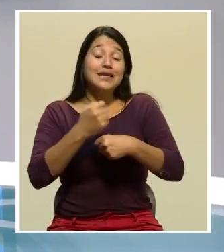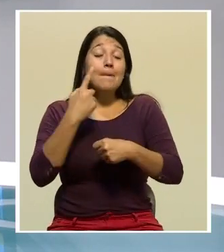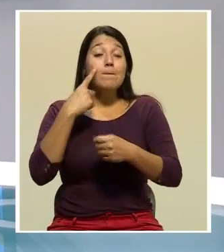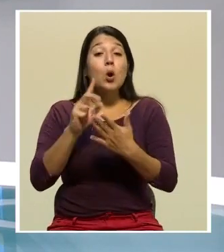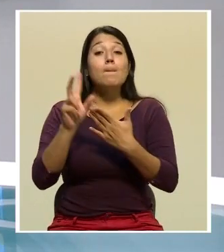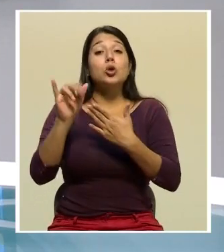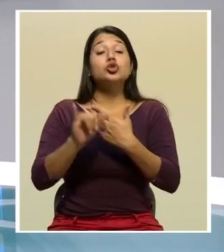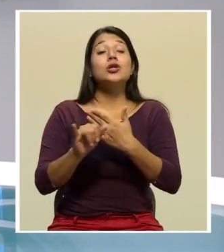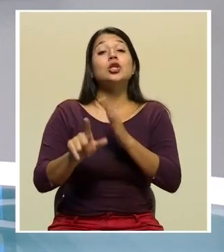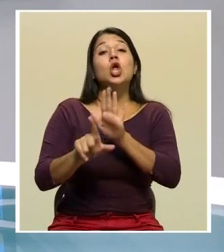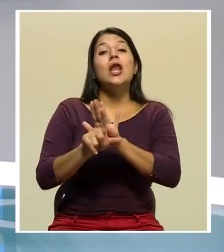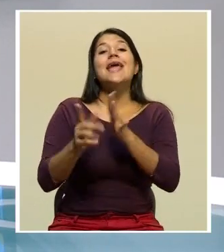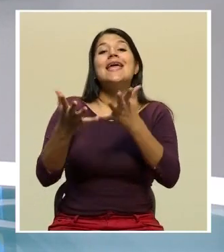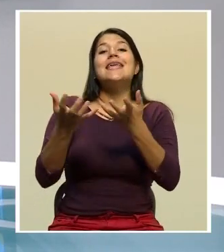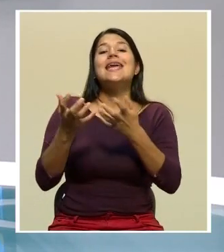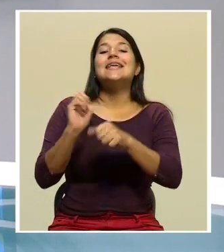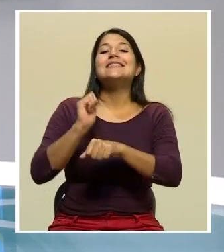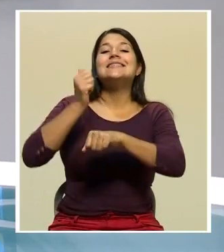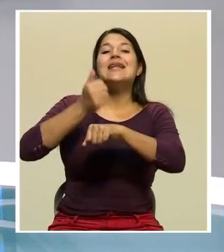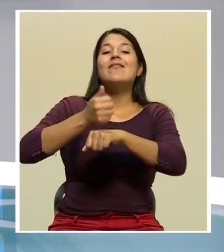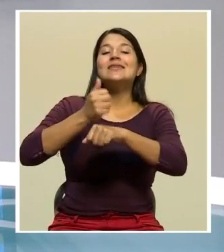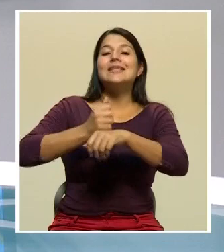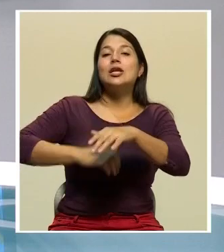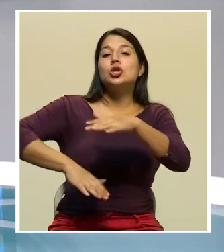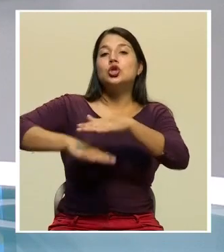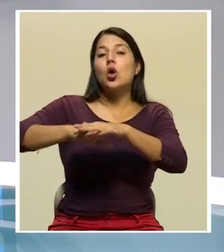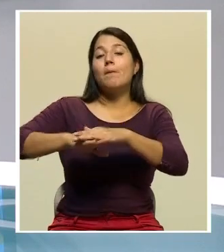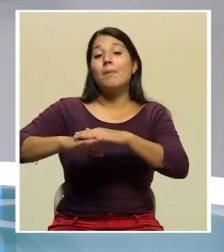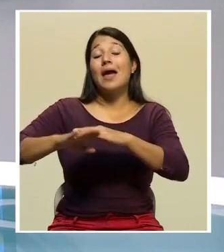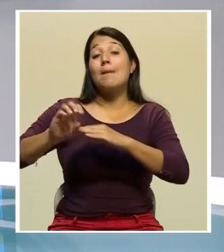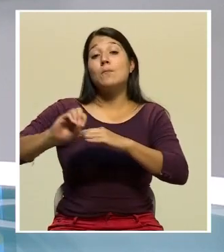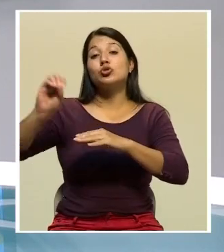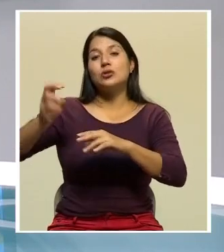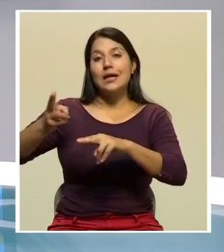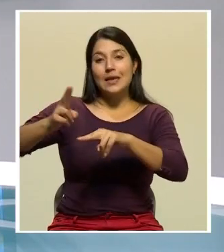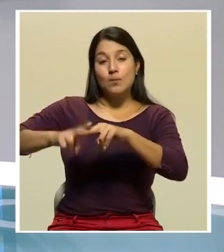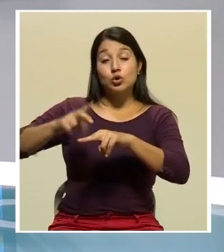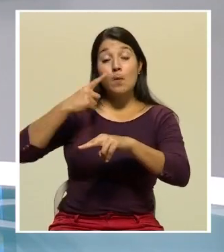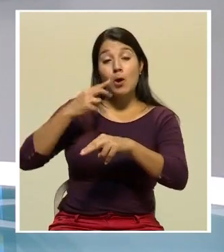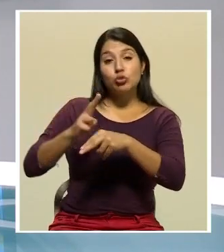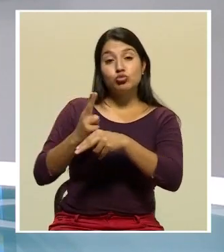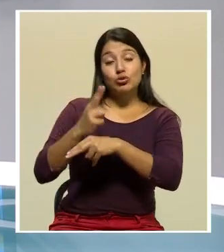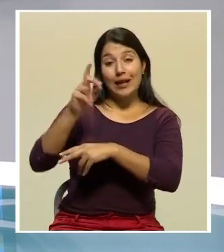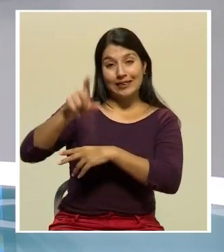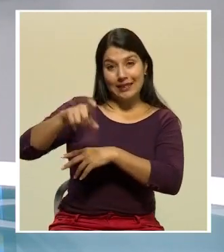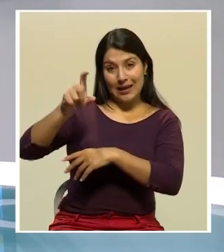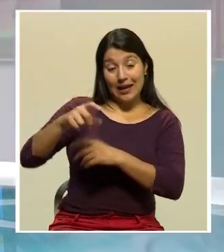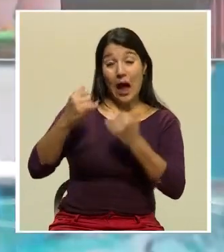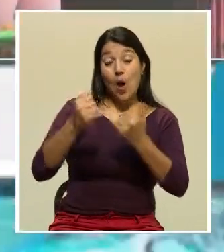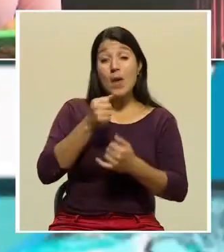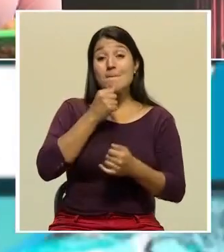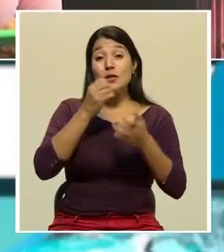crediticia. La periodista Rita Valverde nos informa sobre el tema. Adelante, Rita.